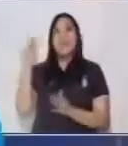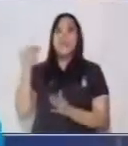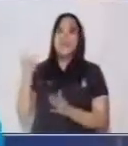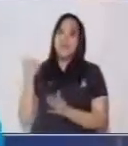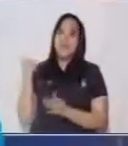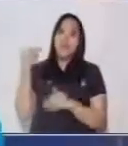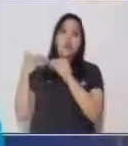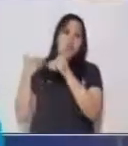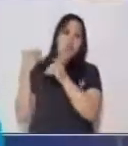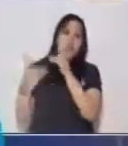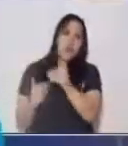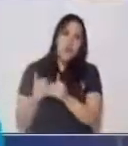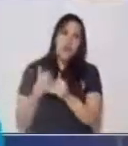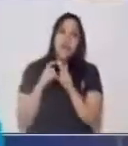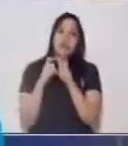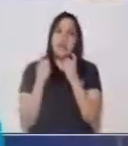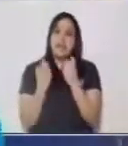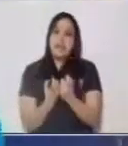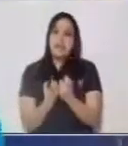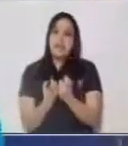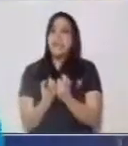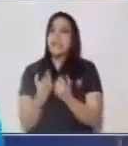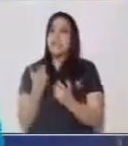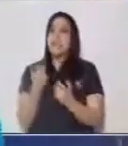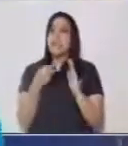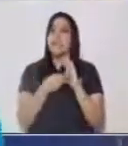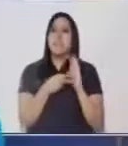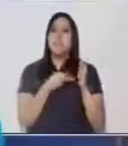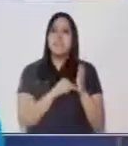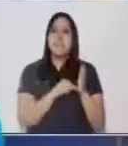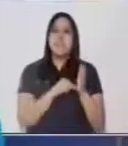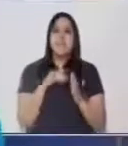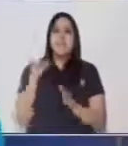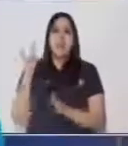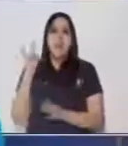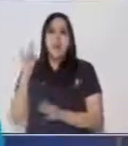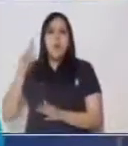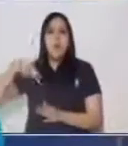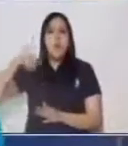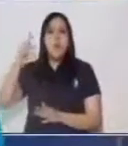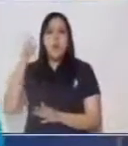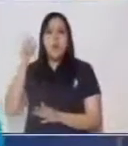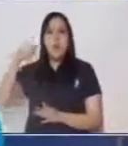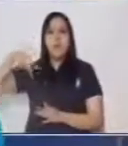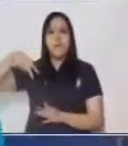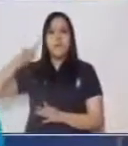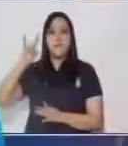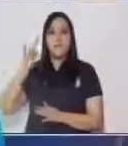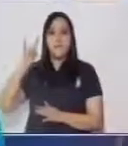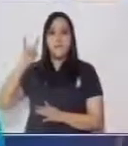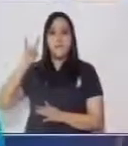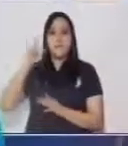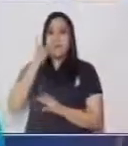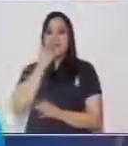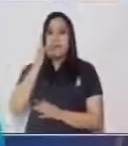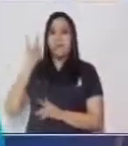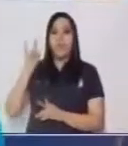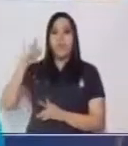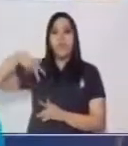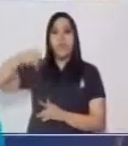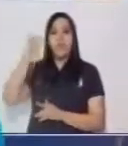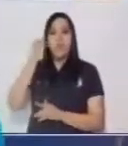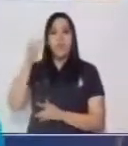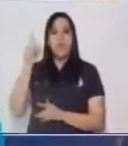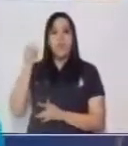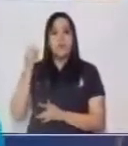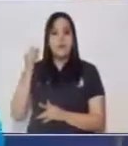venimos hablando en sesiones anteriores, a qué le llamamos unidad, a qué le llamamos decena y a qué le llamamos centena. Sé que tú ya